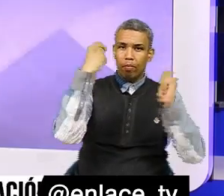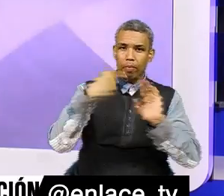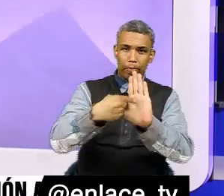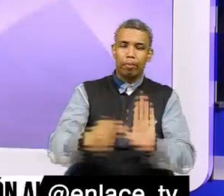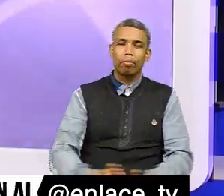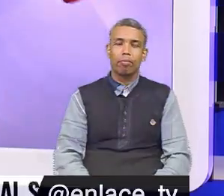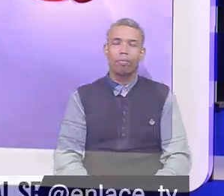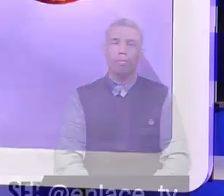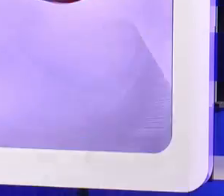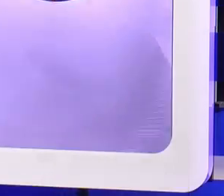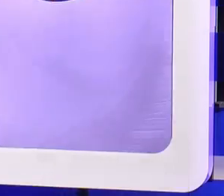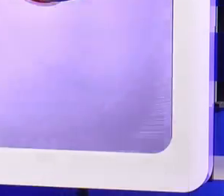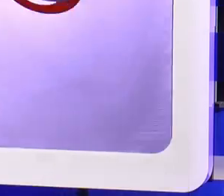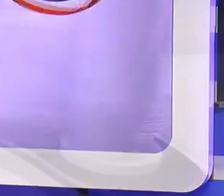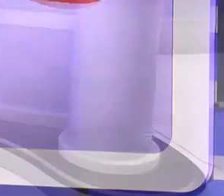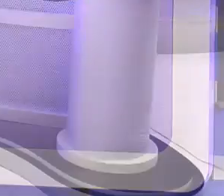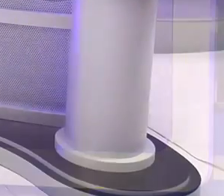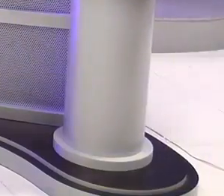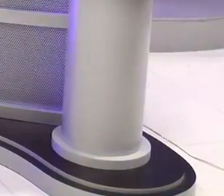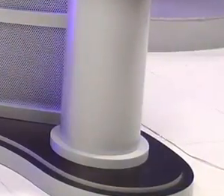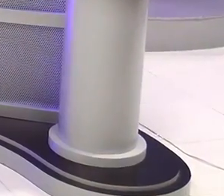regresamos.